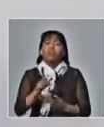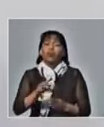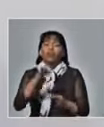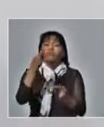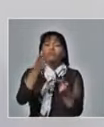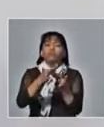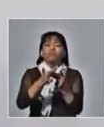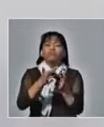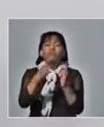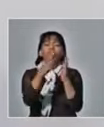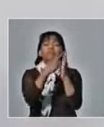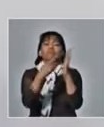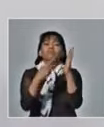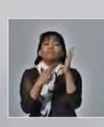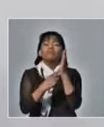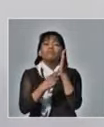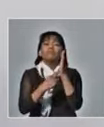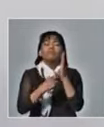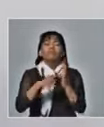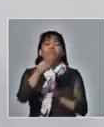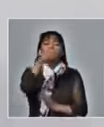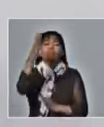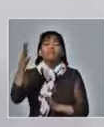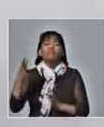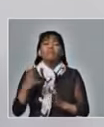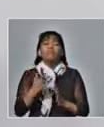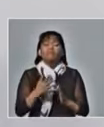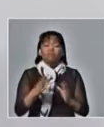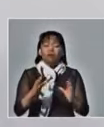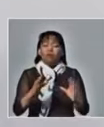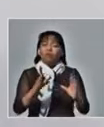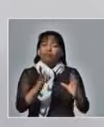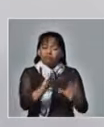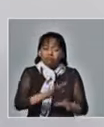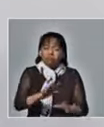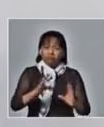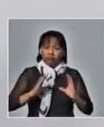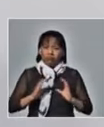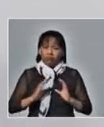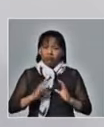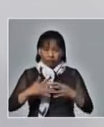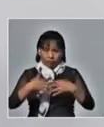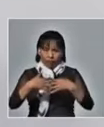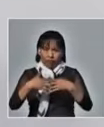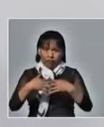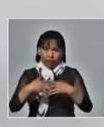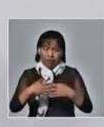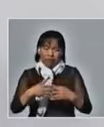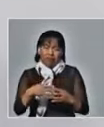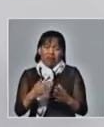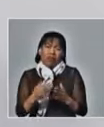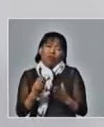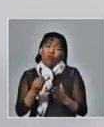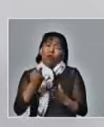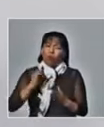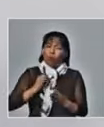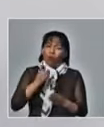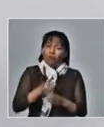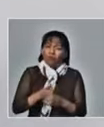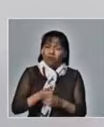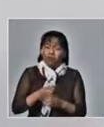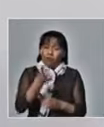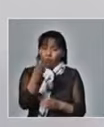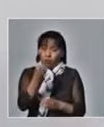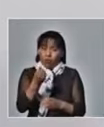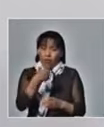con las normas ecológicas no signifique su cierre. Y hablando de las pequeñas y medianas empresas, que son los grandes generadores de oportunidades,